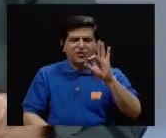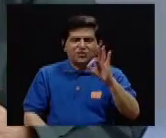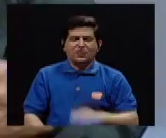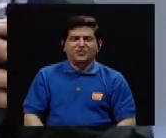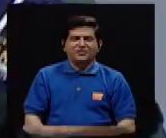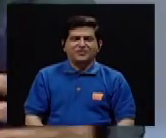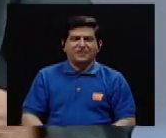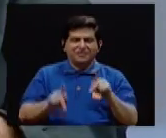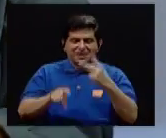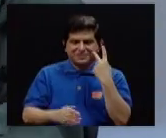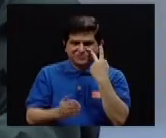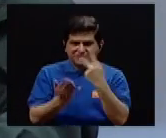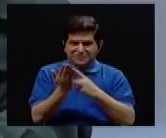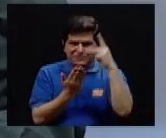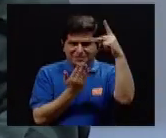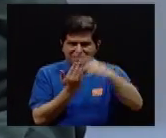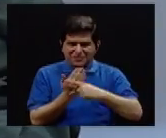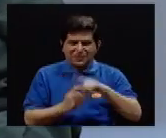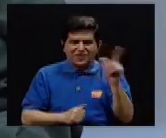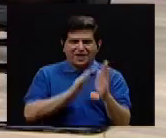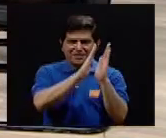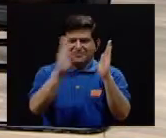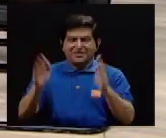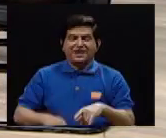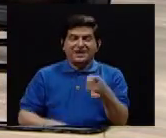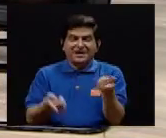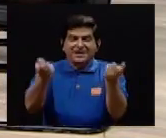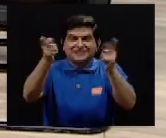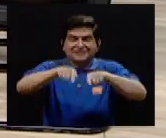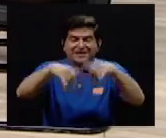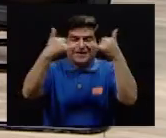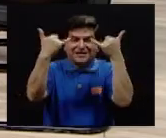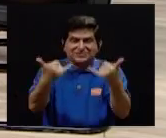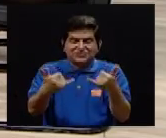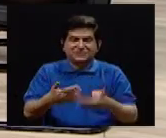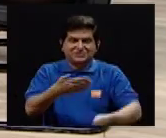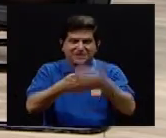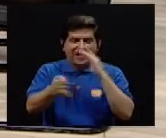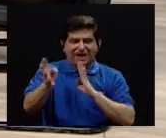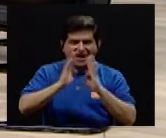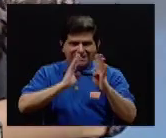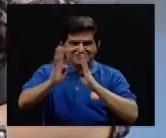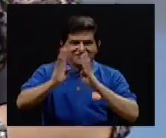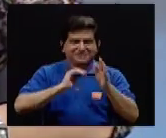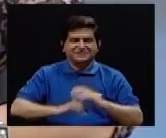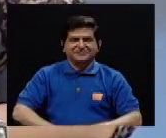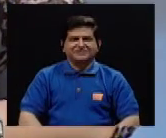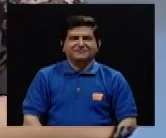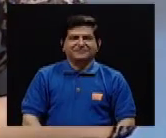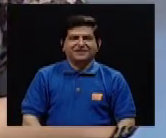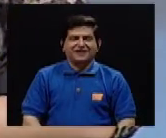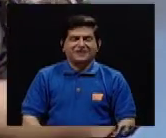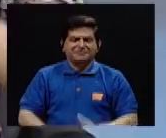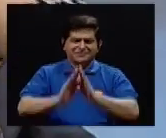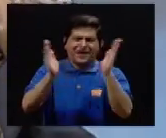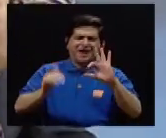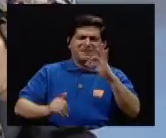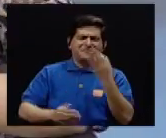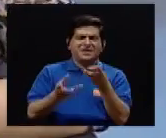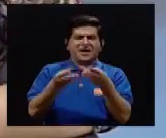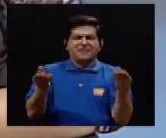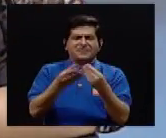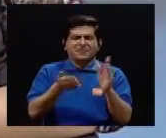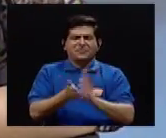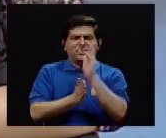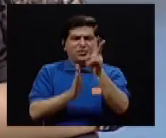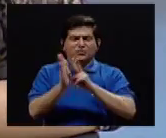Rocío. Bueno, muchas gracias, a nuestros Roberto. Televidentes claro. de Lunes de Cinemateca. En este caso, pues bueno, ya les habíamos hablado de ampliamente sobre